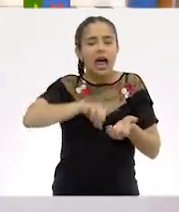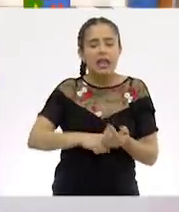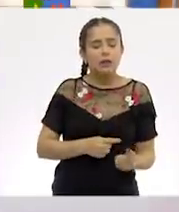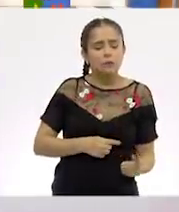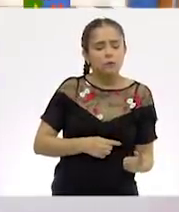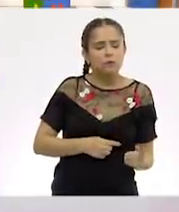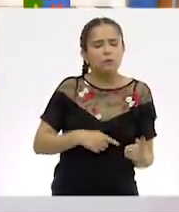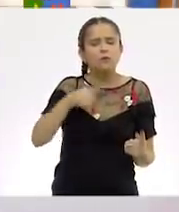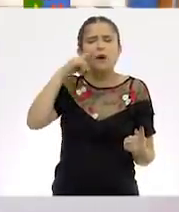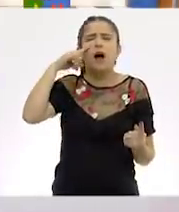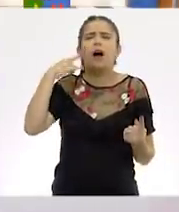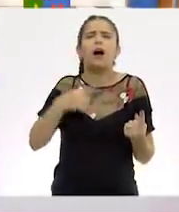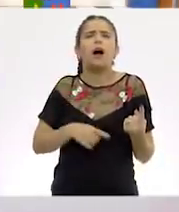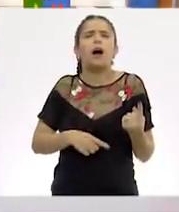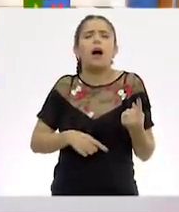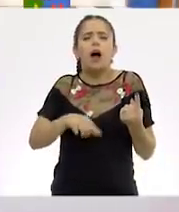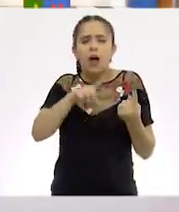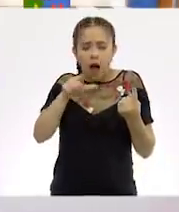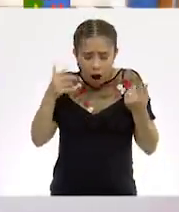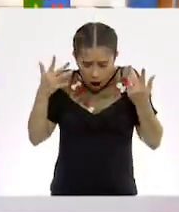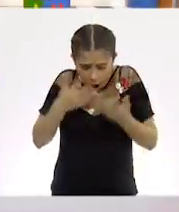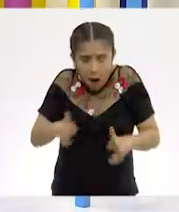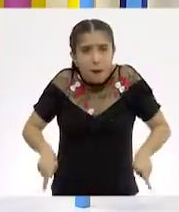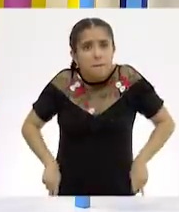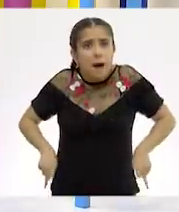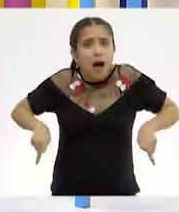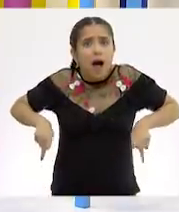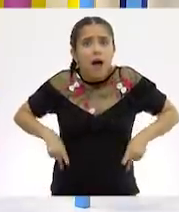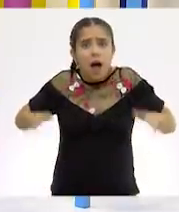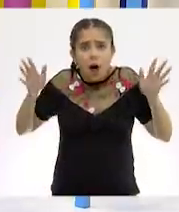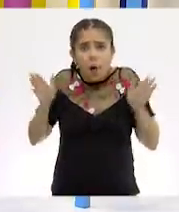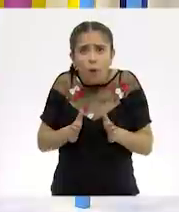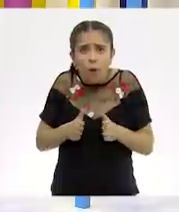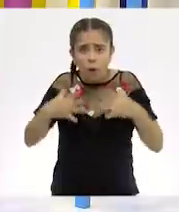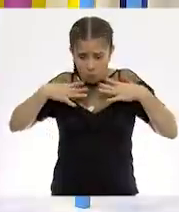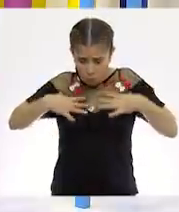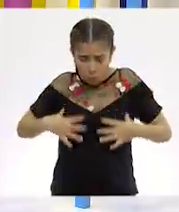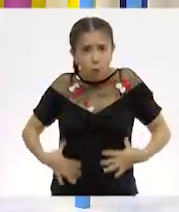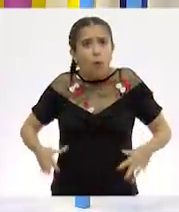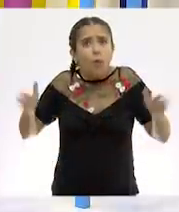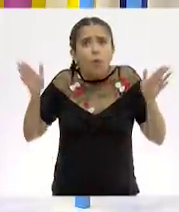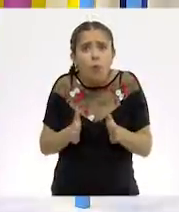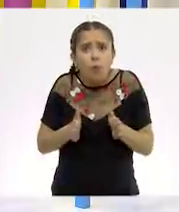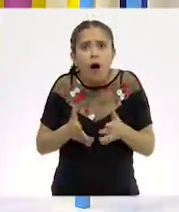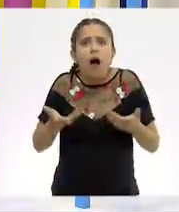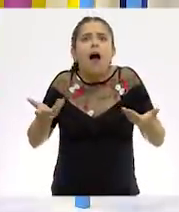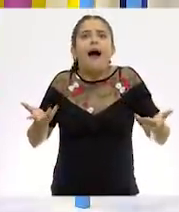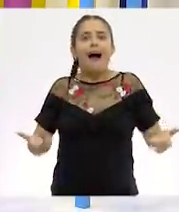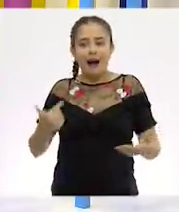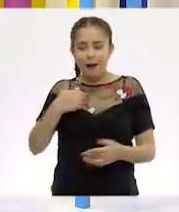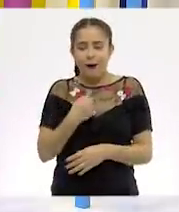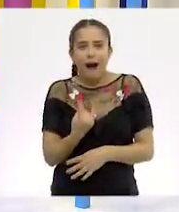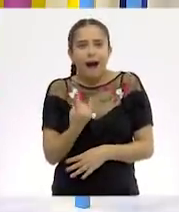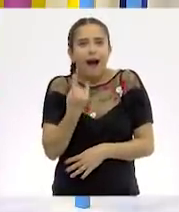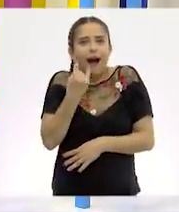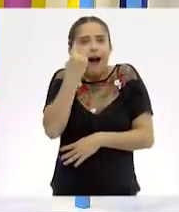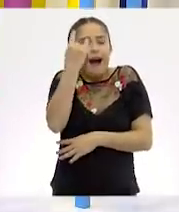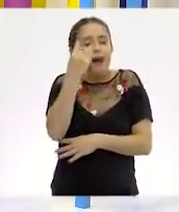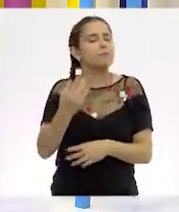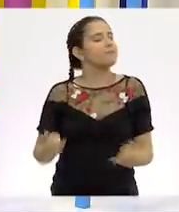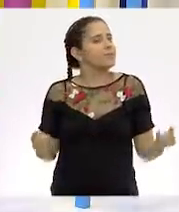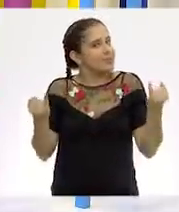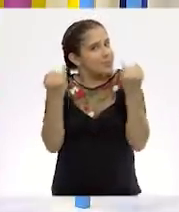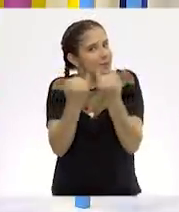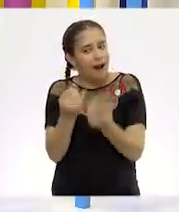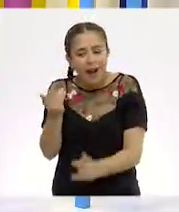las faldas. Las plantas tienen un crecimiento igual de lento. Entonces ya tenemos otra característica que hace la